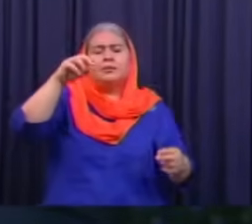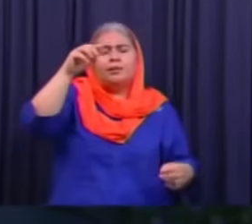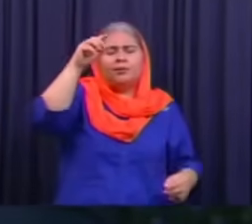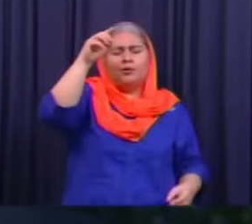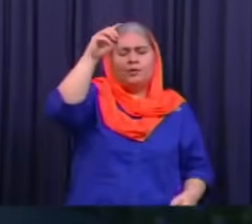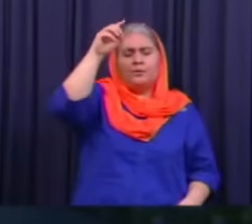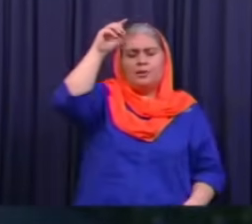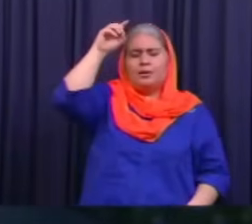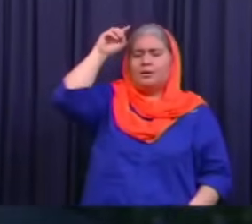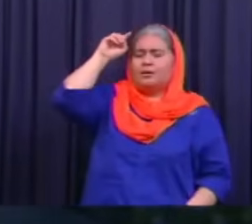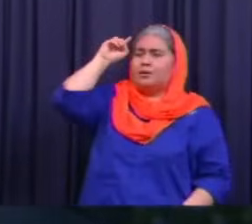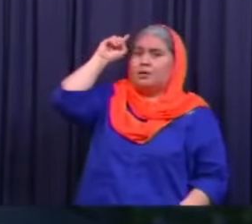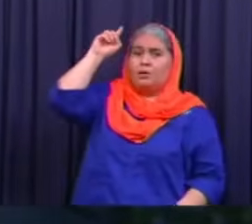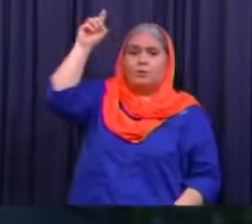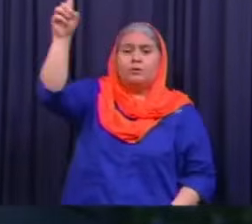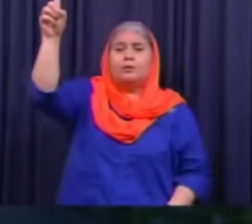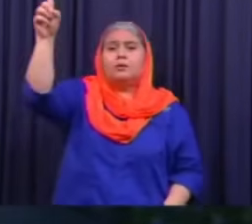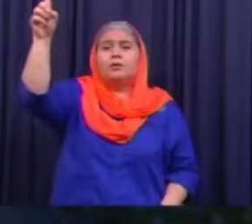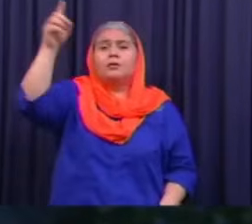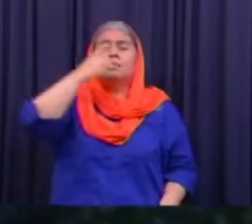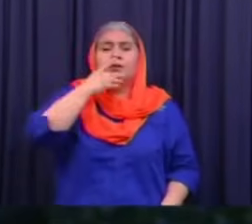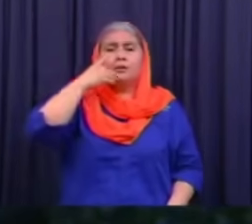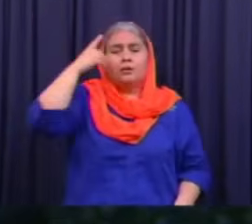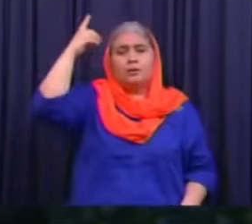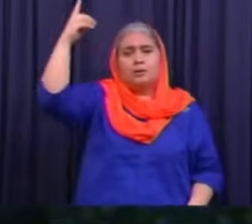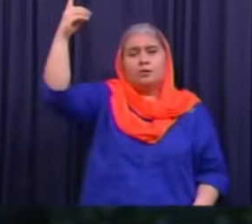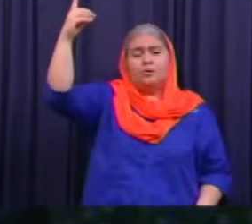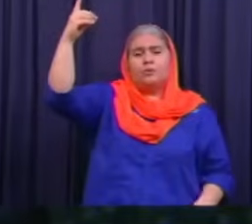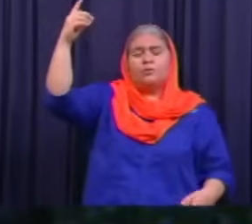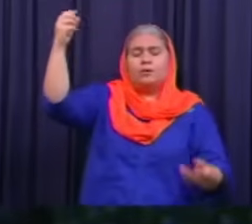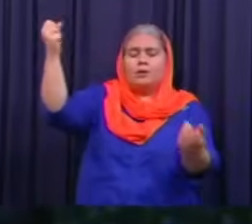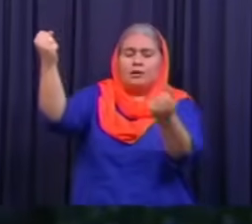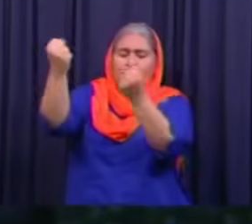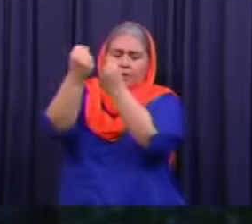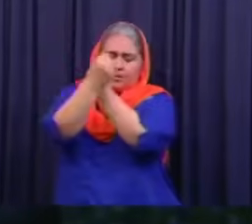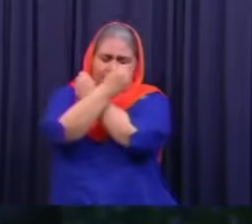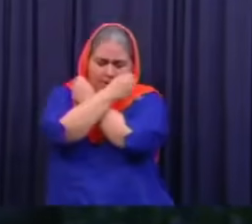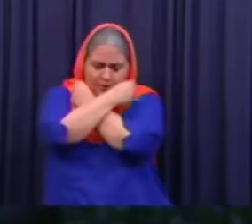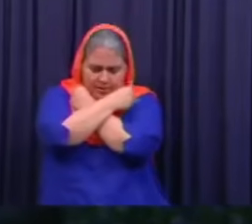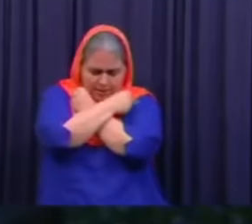conocido al dios al Dios que me